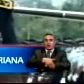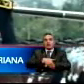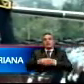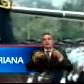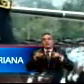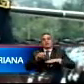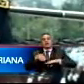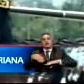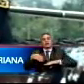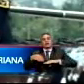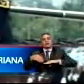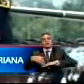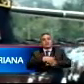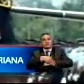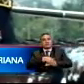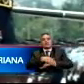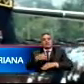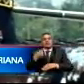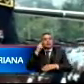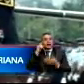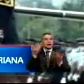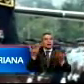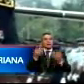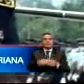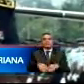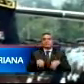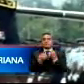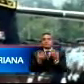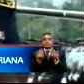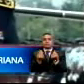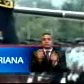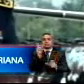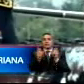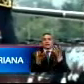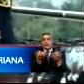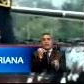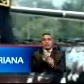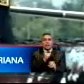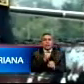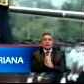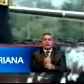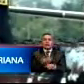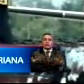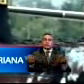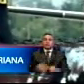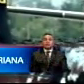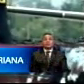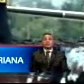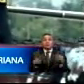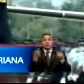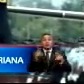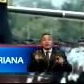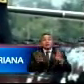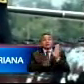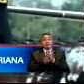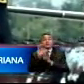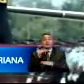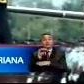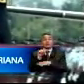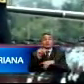y carreteras, afectando a miles de trabajadores y al desarrollo